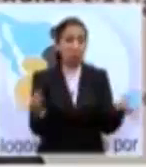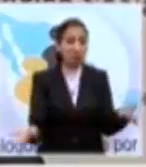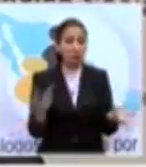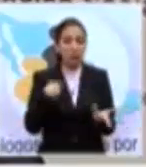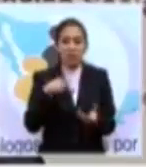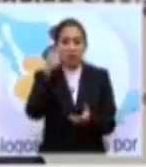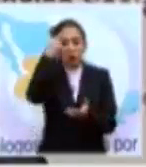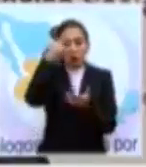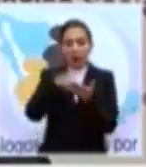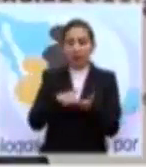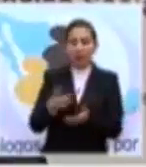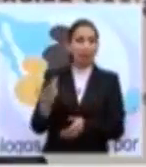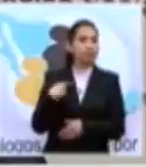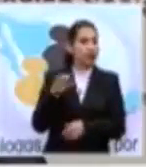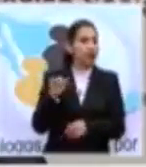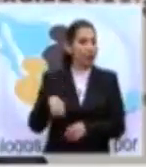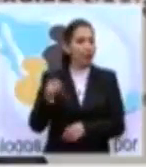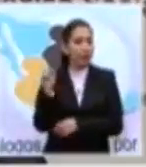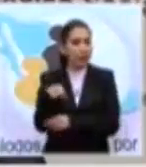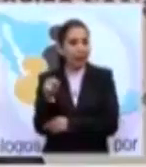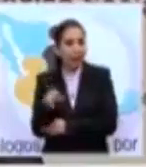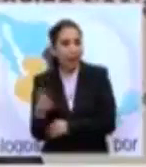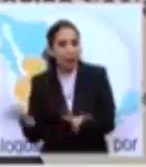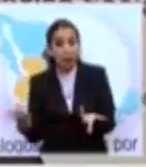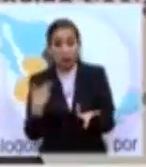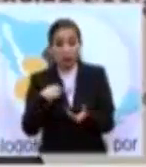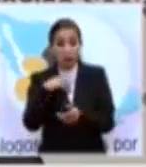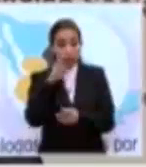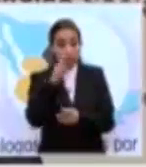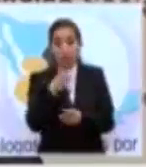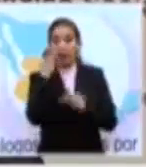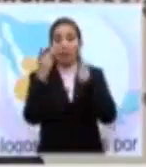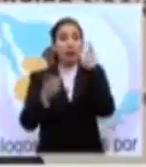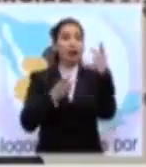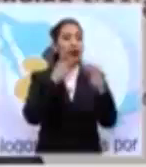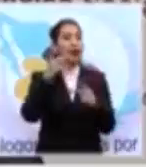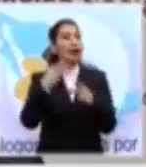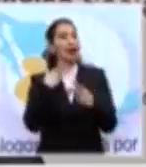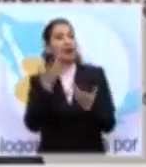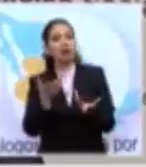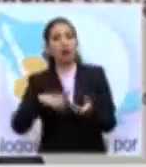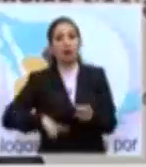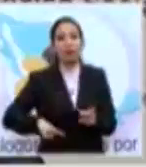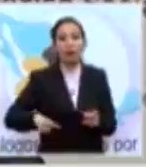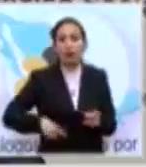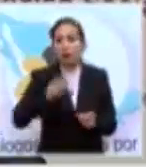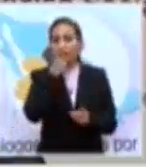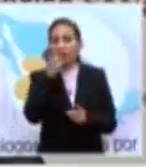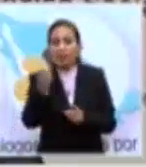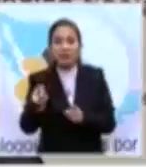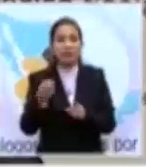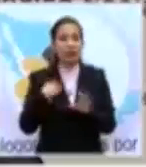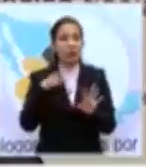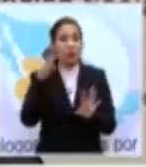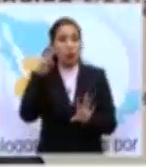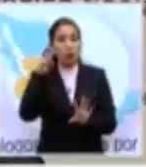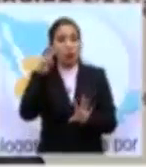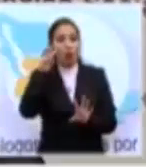no nos cree, no está creyendo en lo que están diciendo las instituciones del país y ya no focalizan